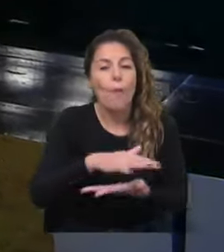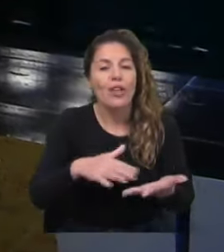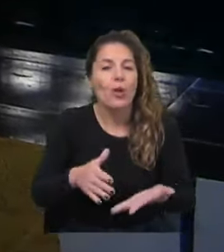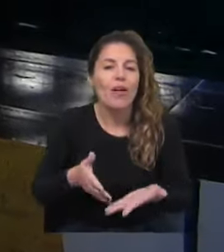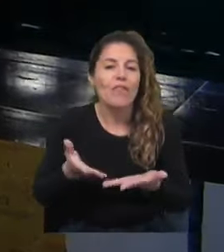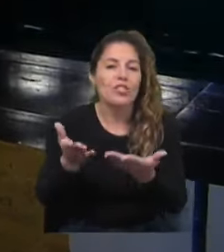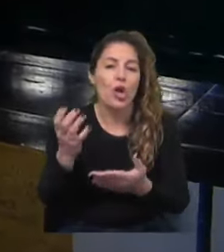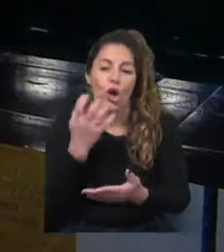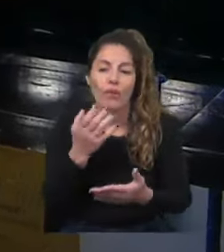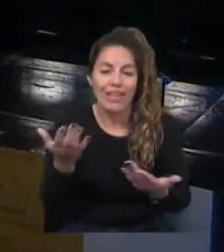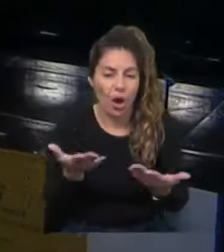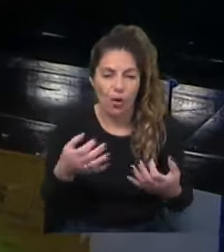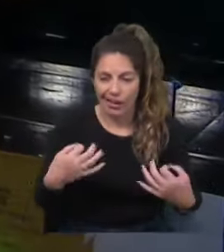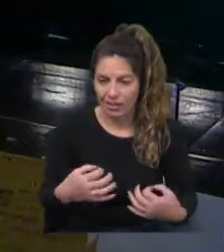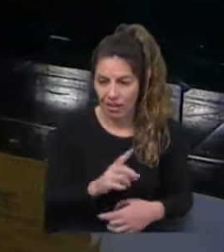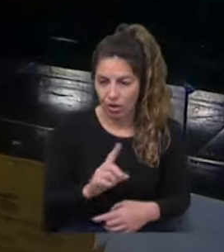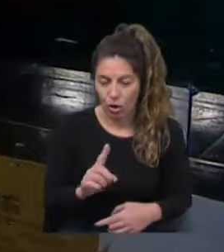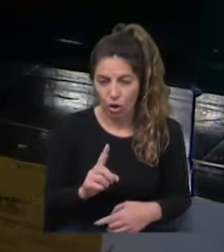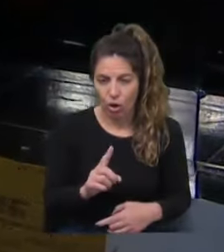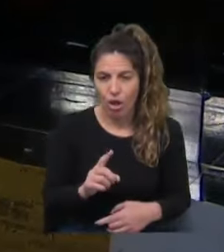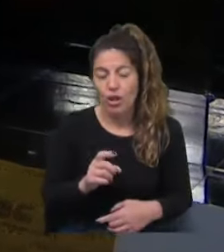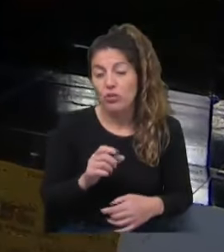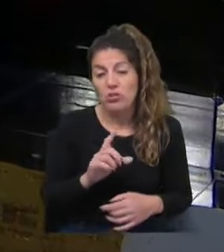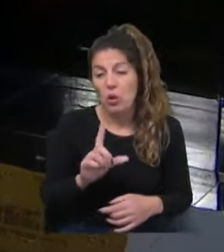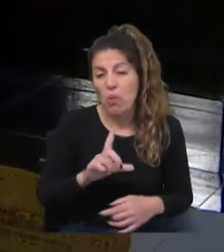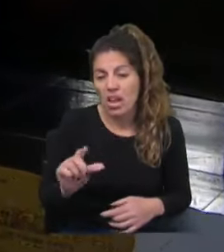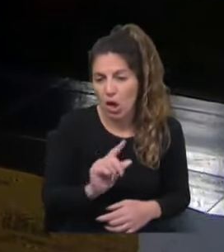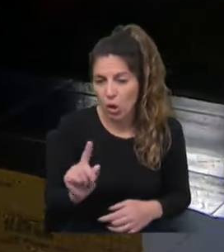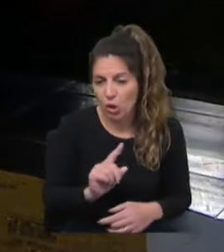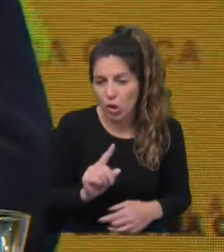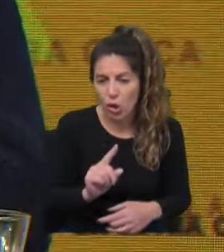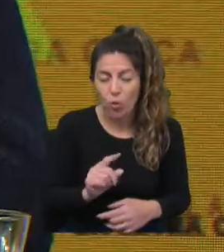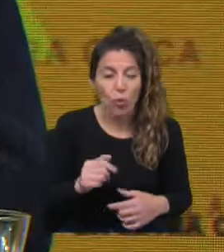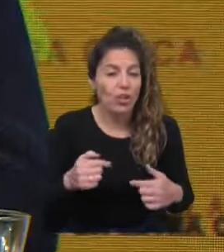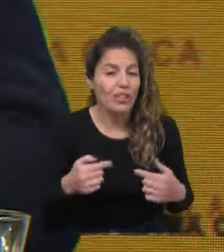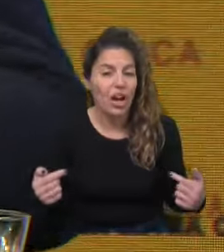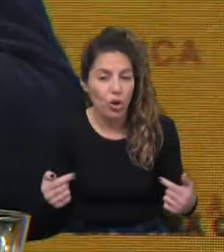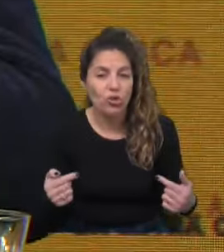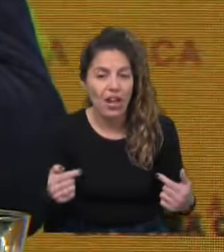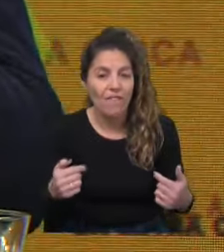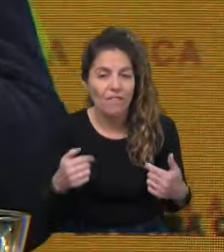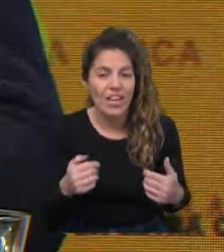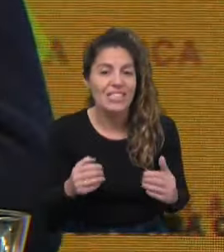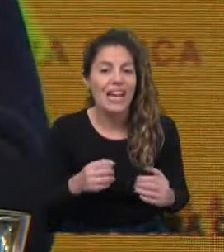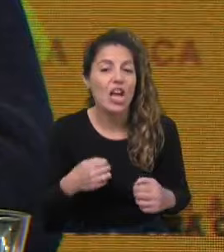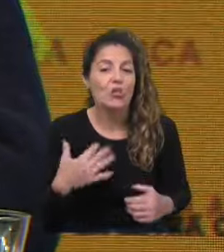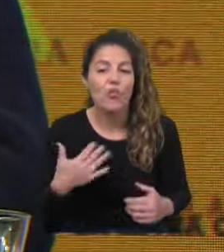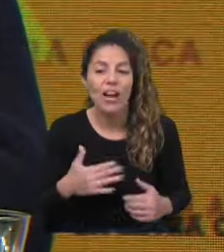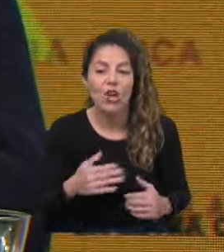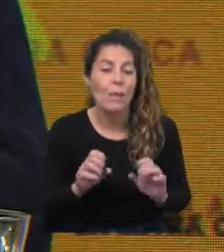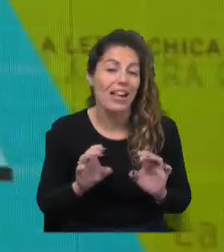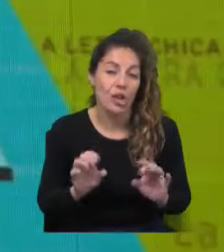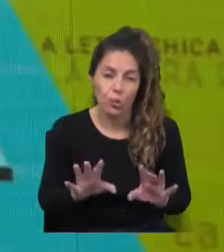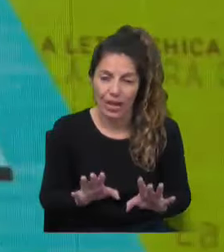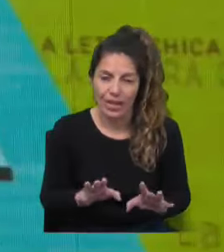y ahora estamos bárbaros. De ninguna manera, no estamos muy lejos una vez que estas cosas vayan a sus valores más